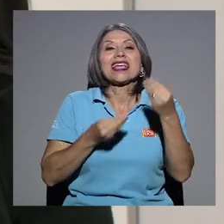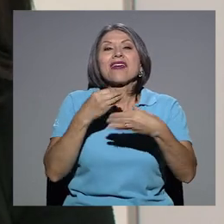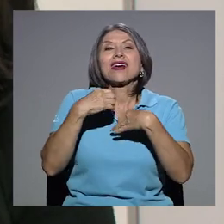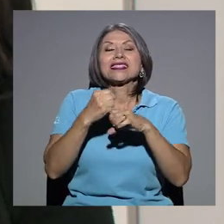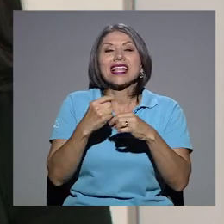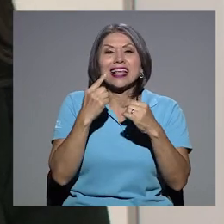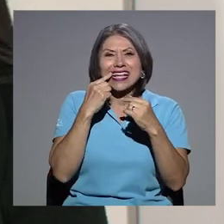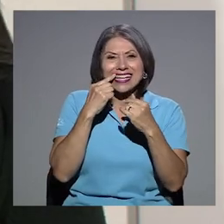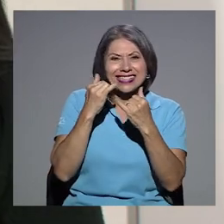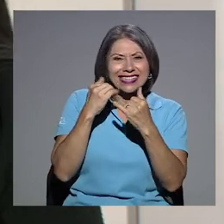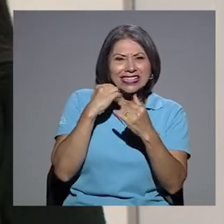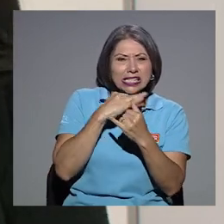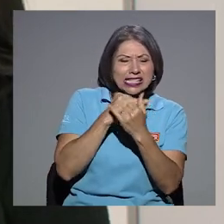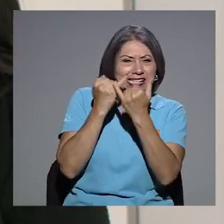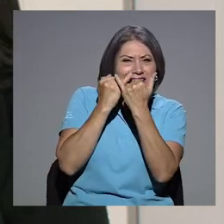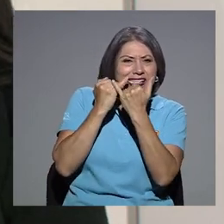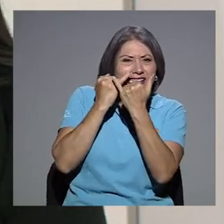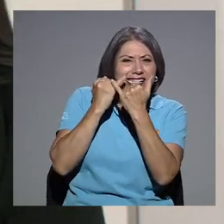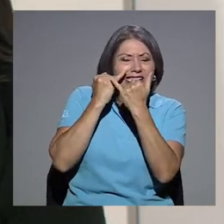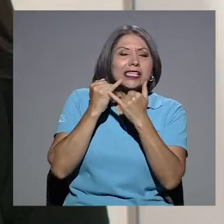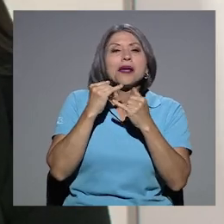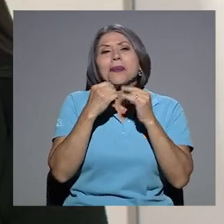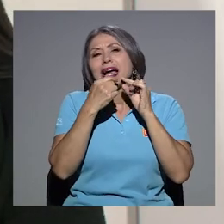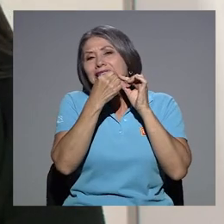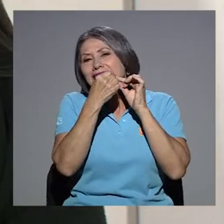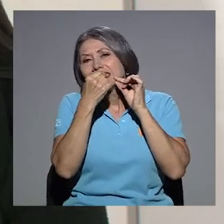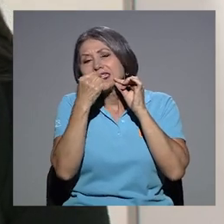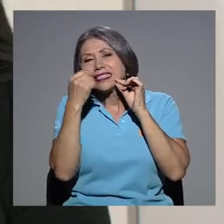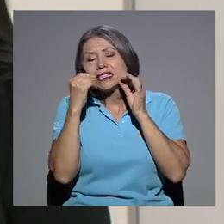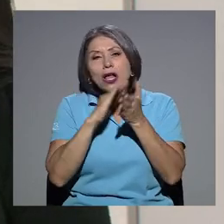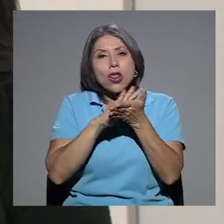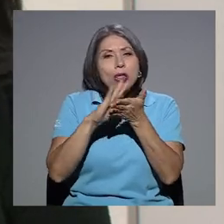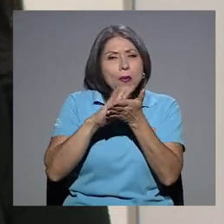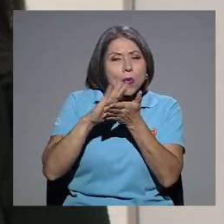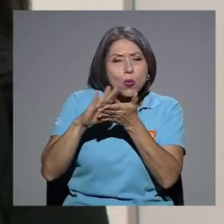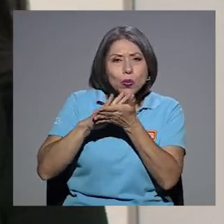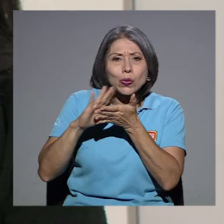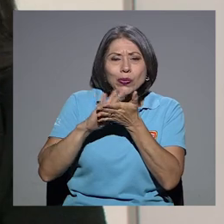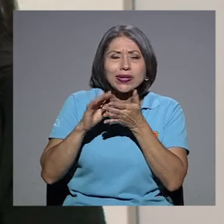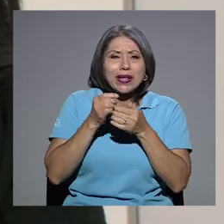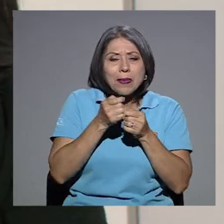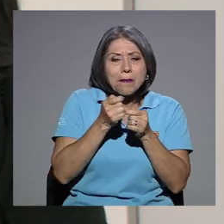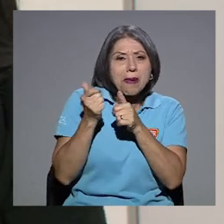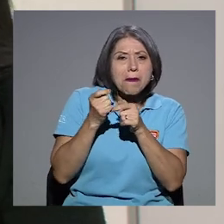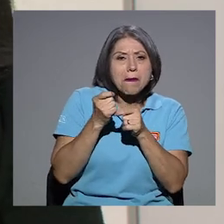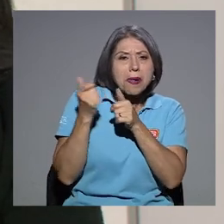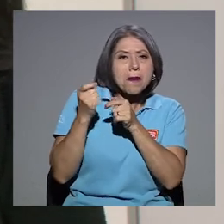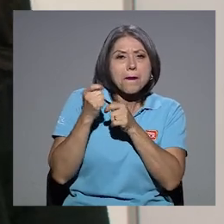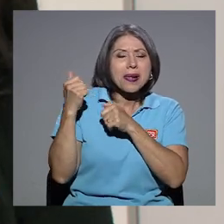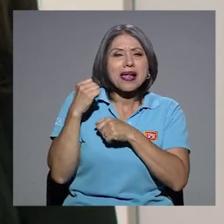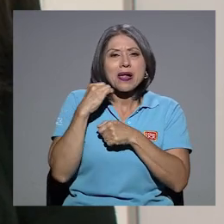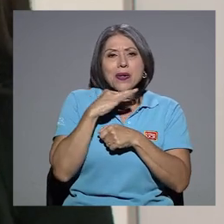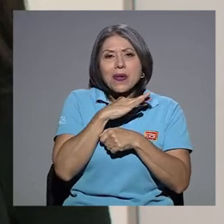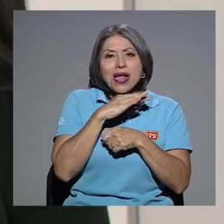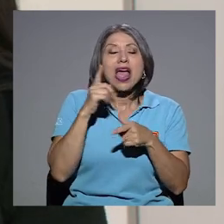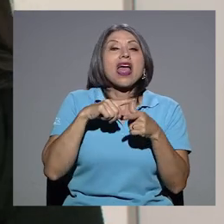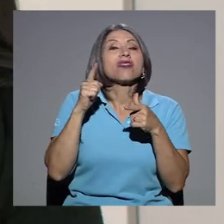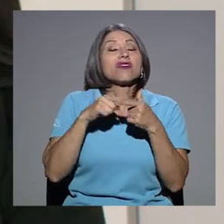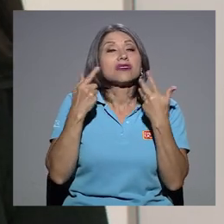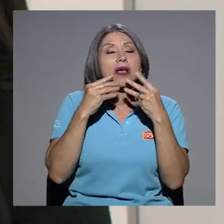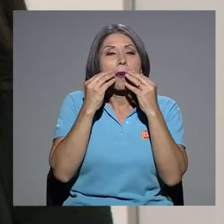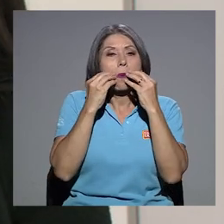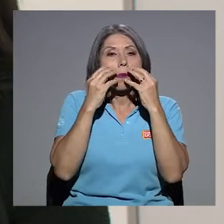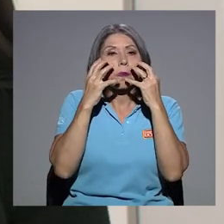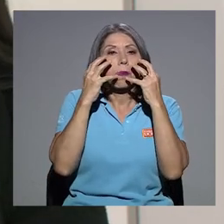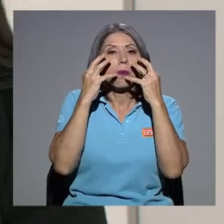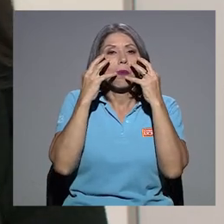la placa bacteriana, va a limpiar dentro del surco, va a limpiar el sarro. Eso va a permitir que la gingivitis revierta, el proceso